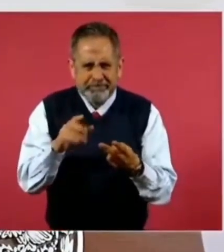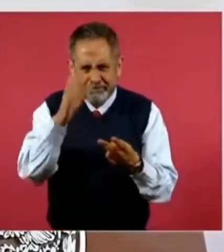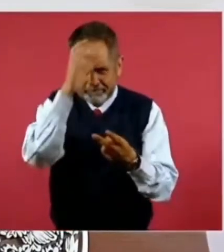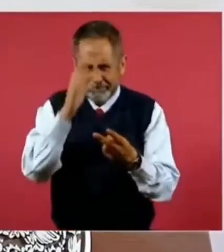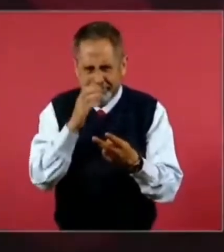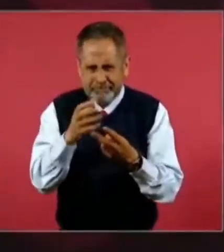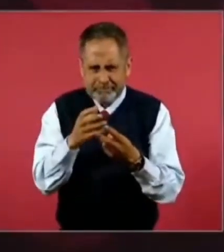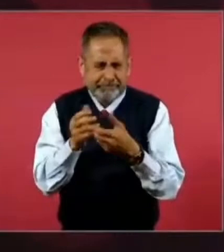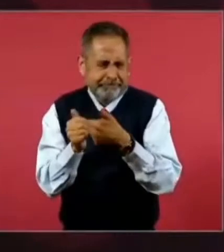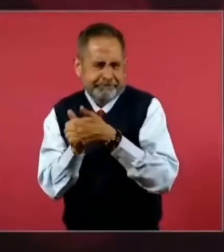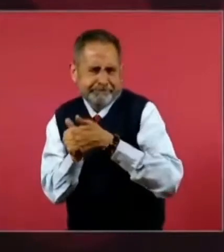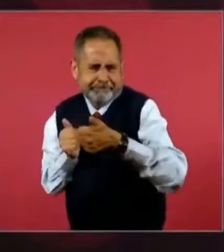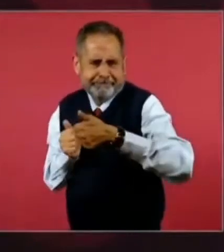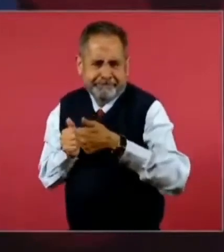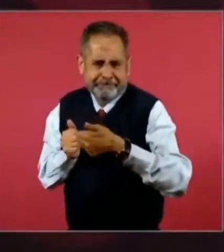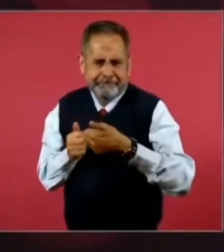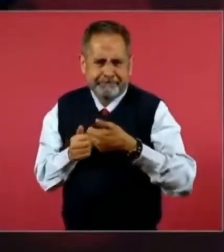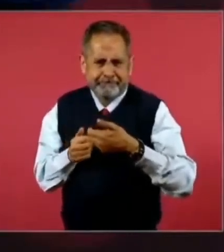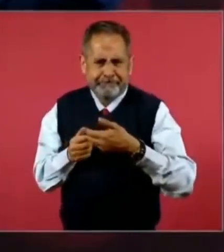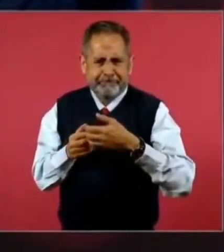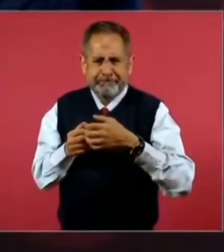Coahuila. No,